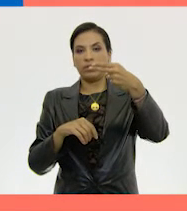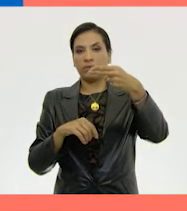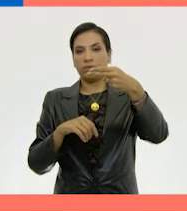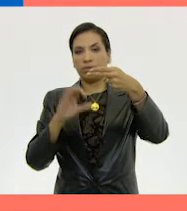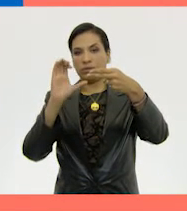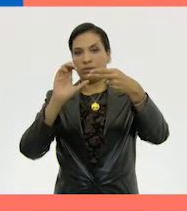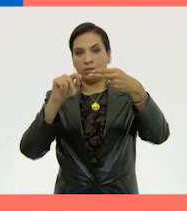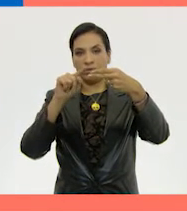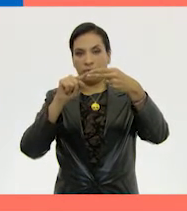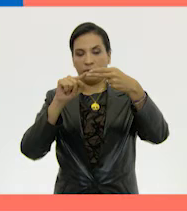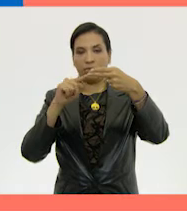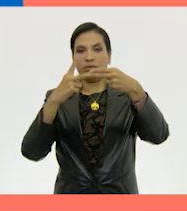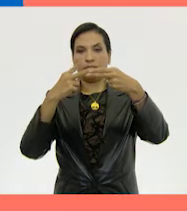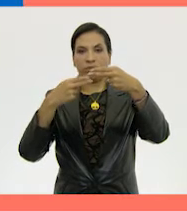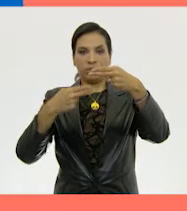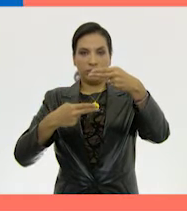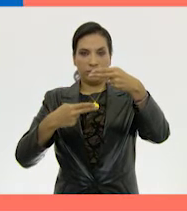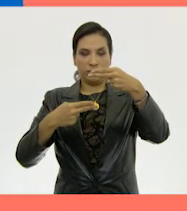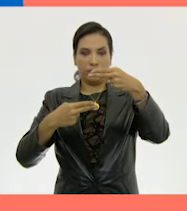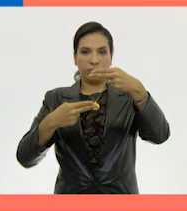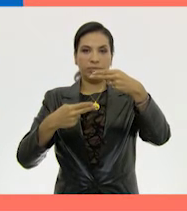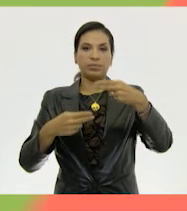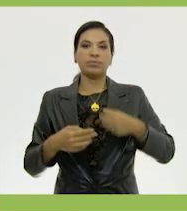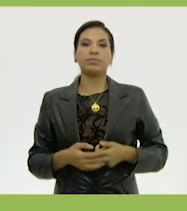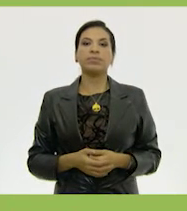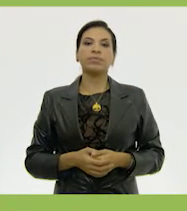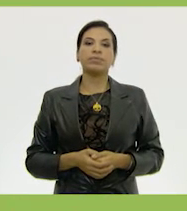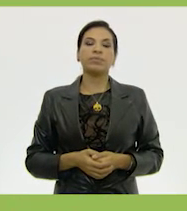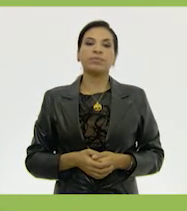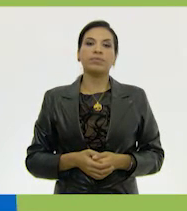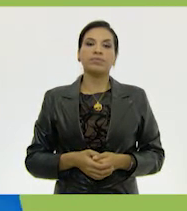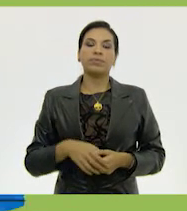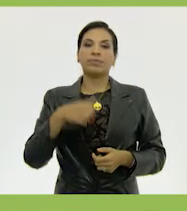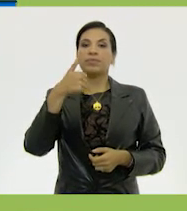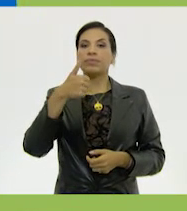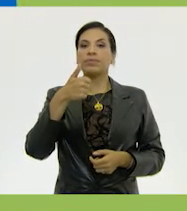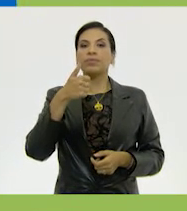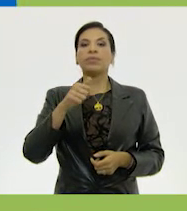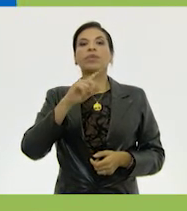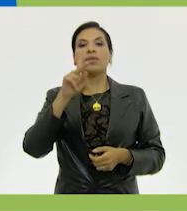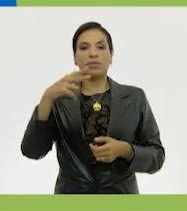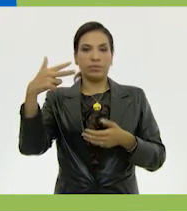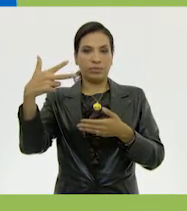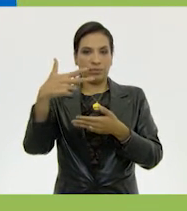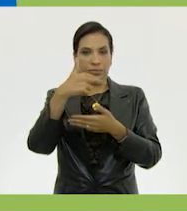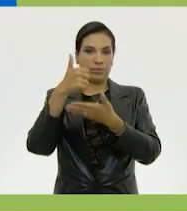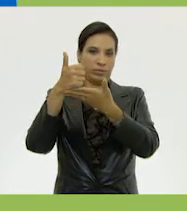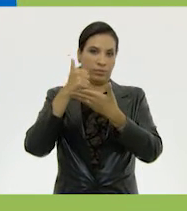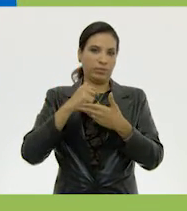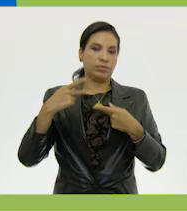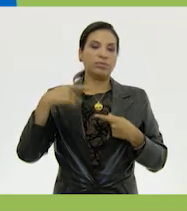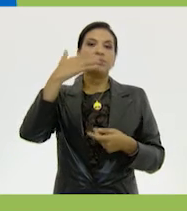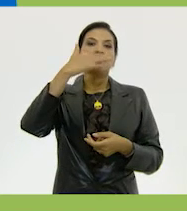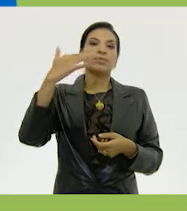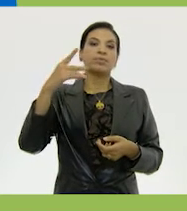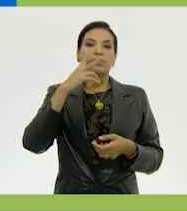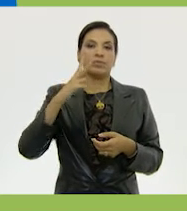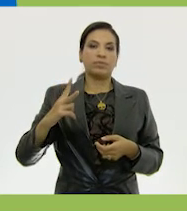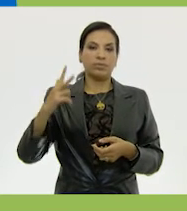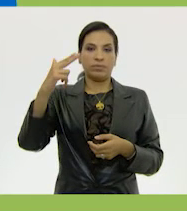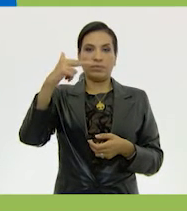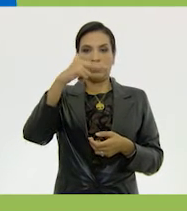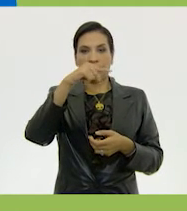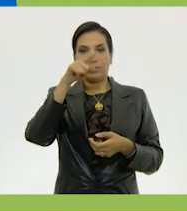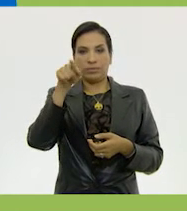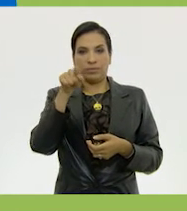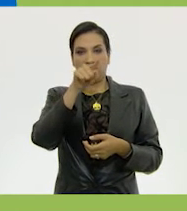2 centímetros de alto arriba y abajo. 6. Nuevamente pide ayuda a un adulto para recortar